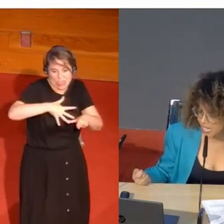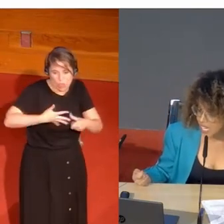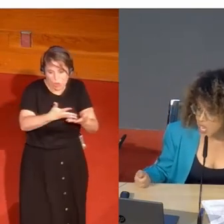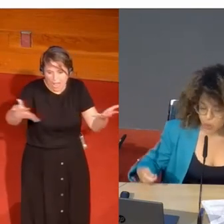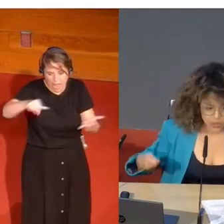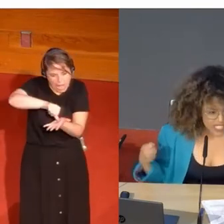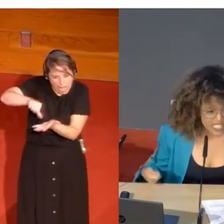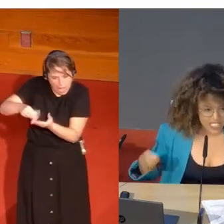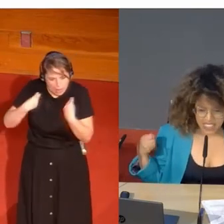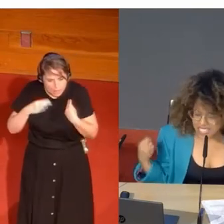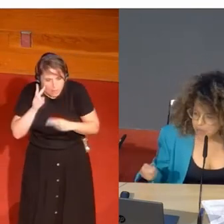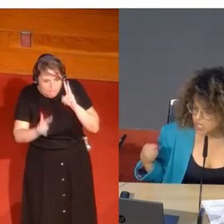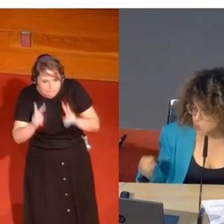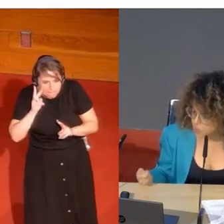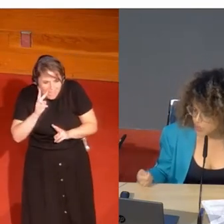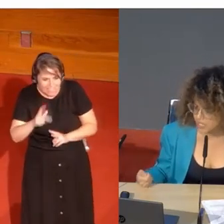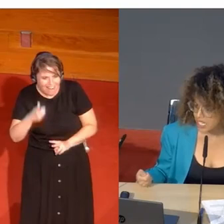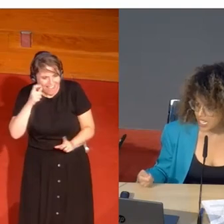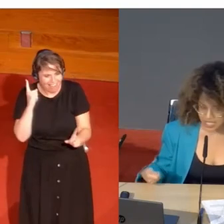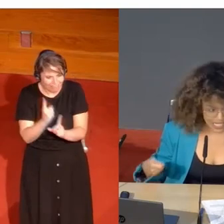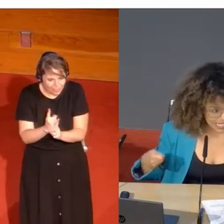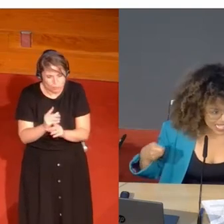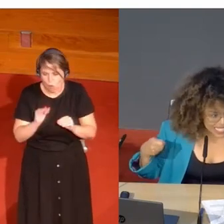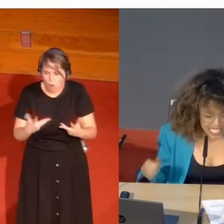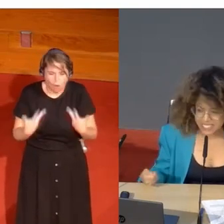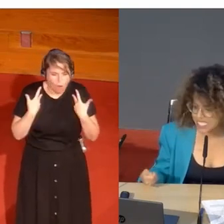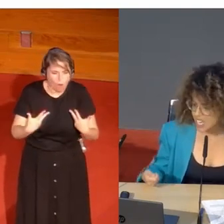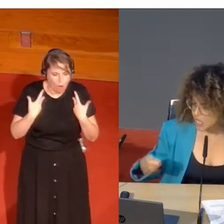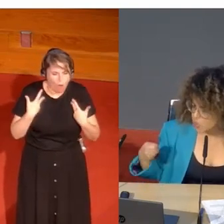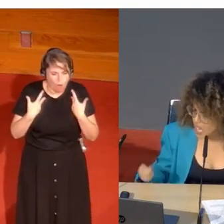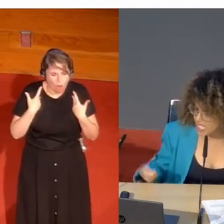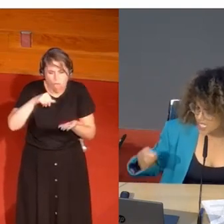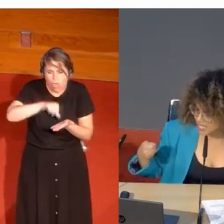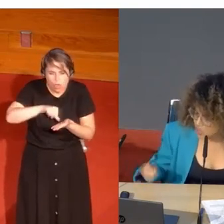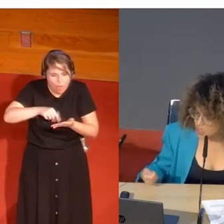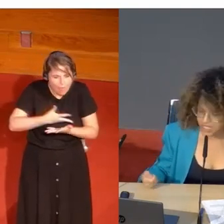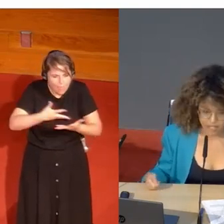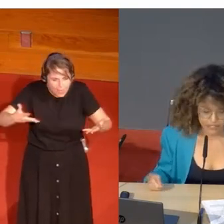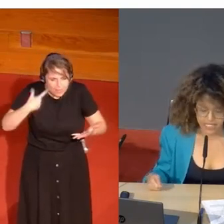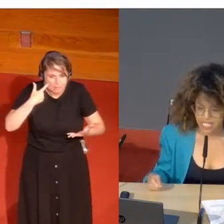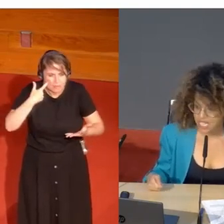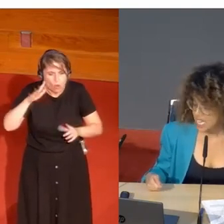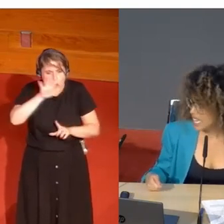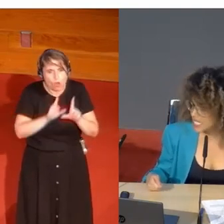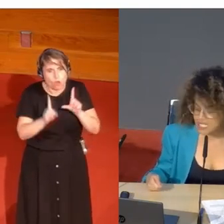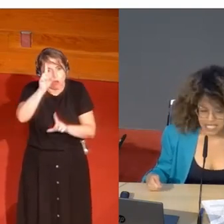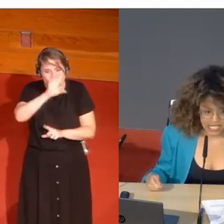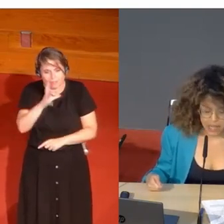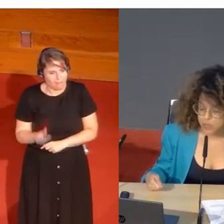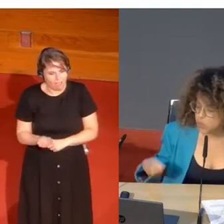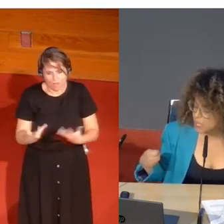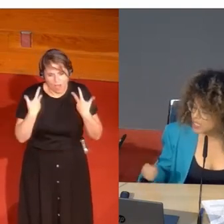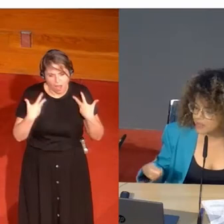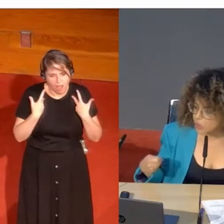de Casablanca cuando ves el racismo que sufren en en las grandes ciudades del norte de África es